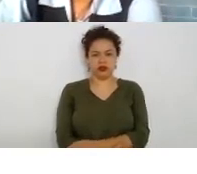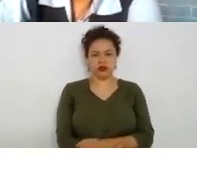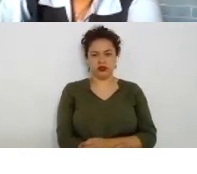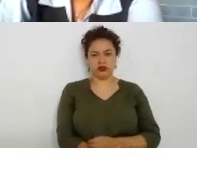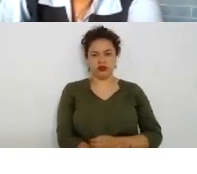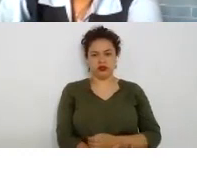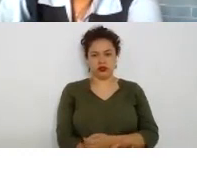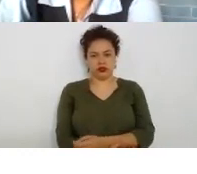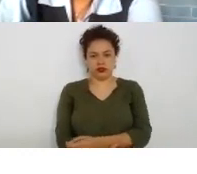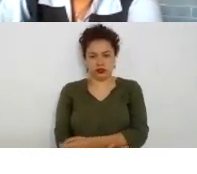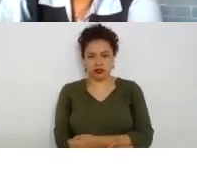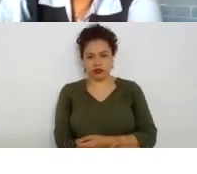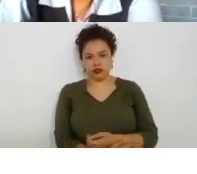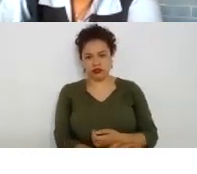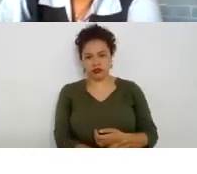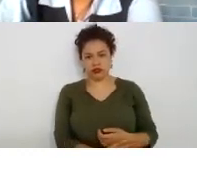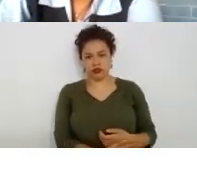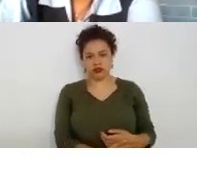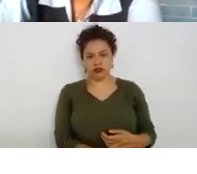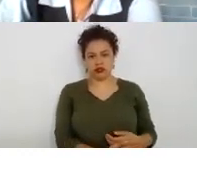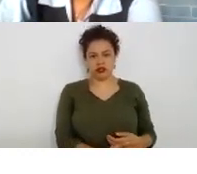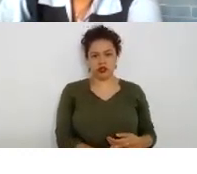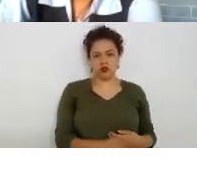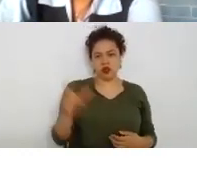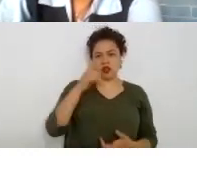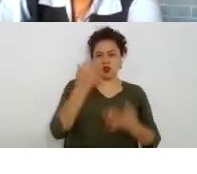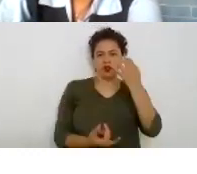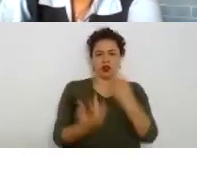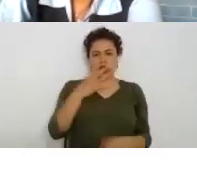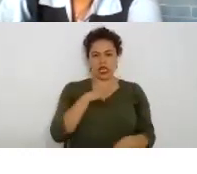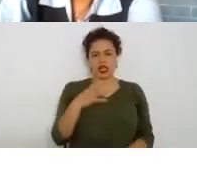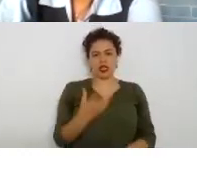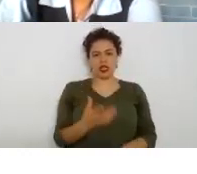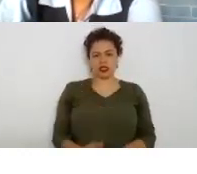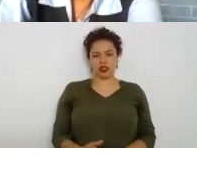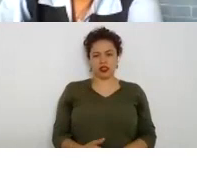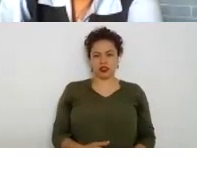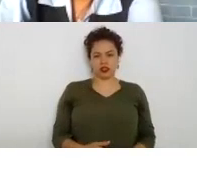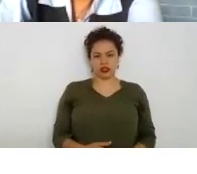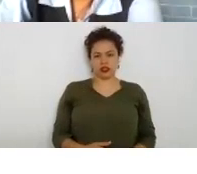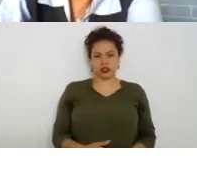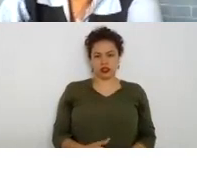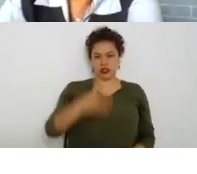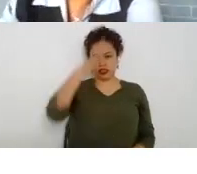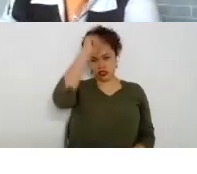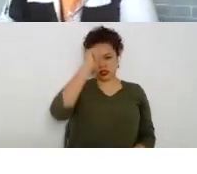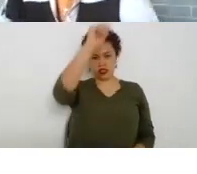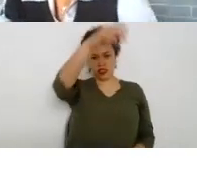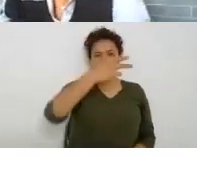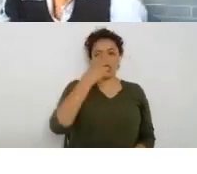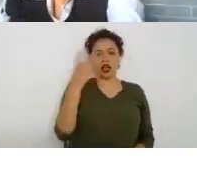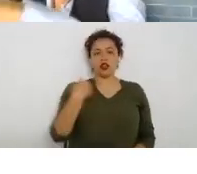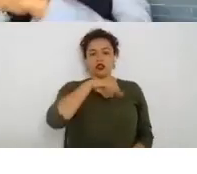Eso es lo que podríamos hacer ante una quemadura. ¿De acuerdo? Ahora bien, ¿qué no debemos hacer ante una